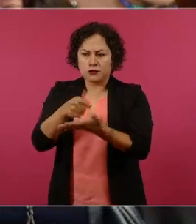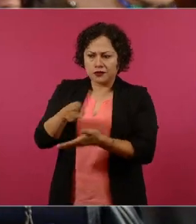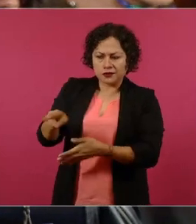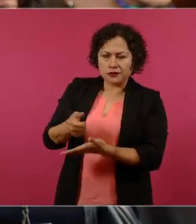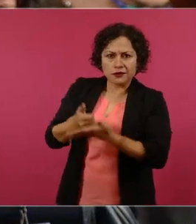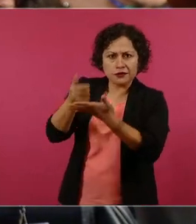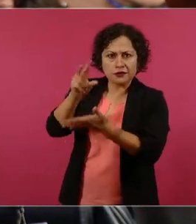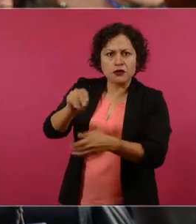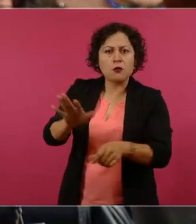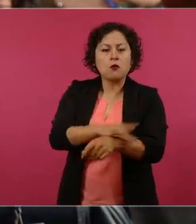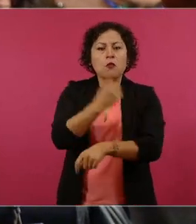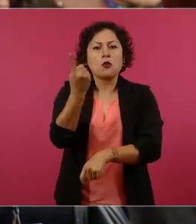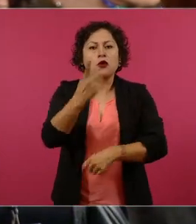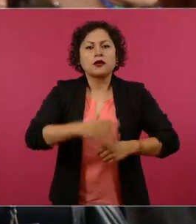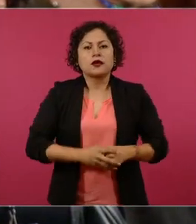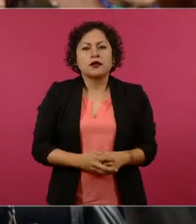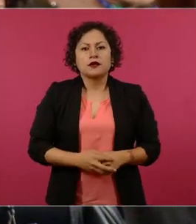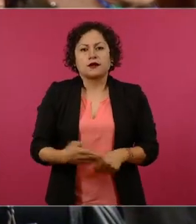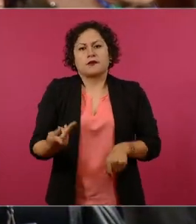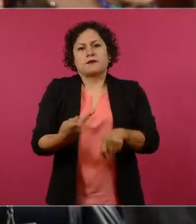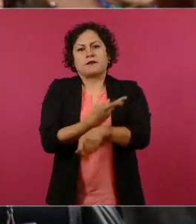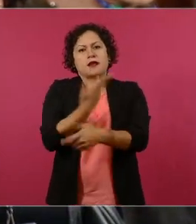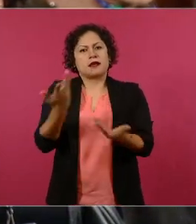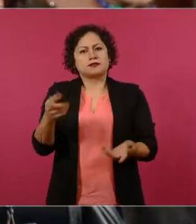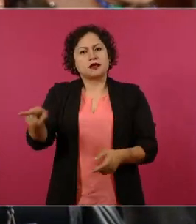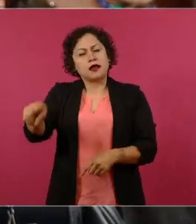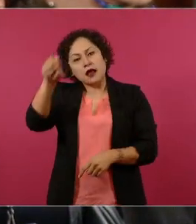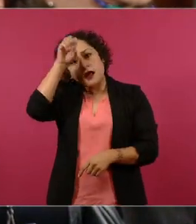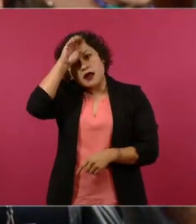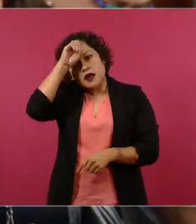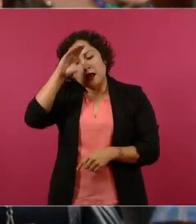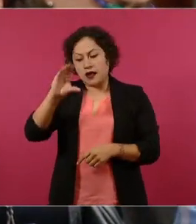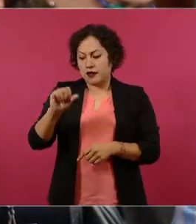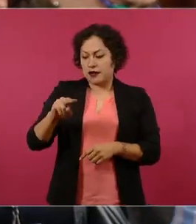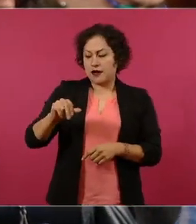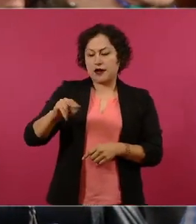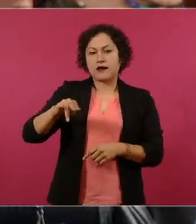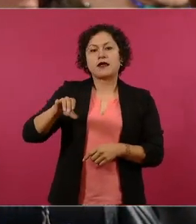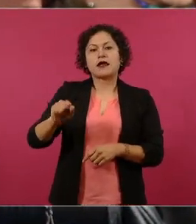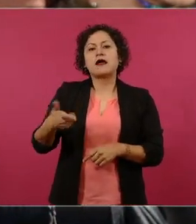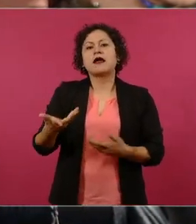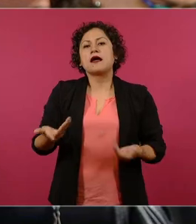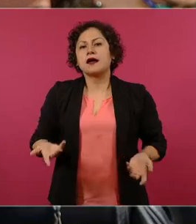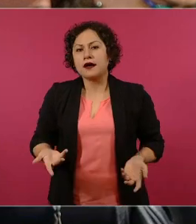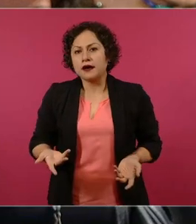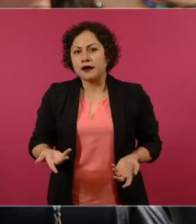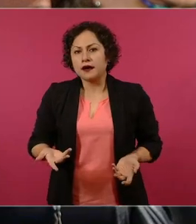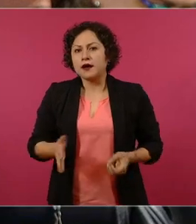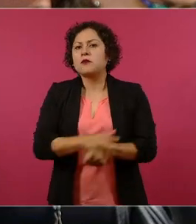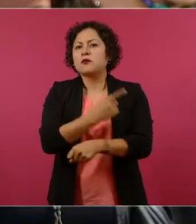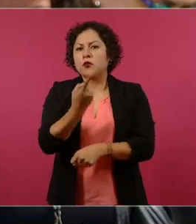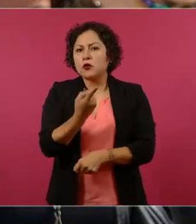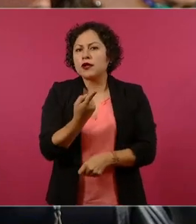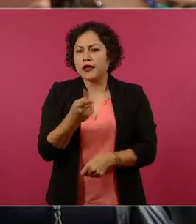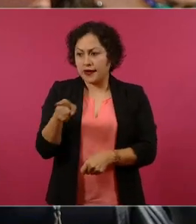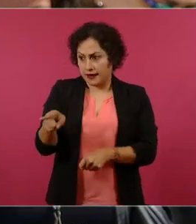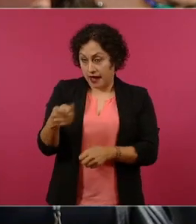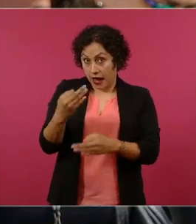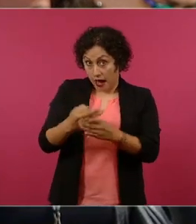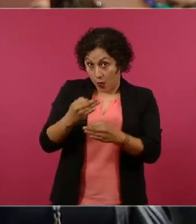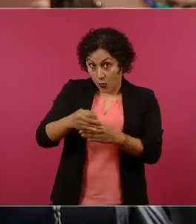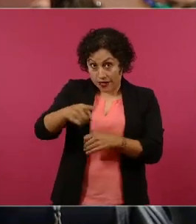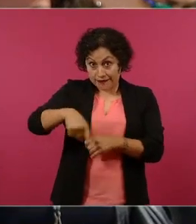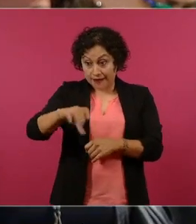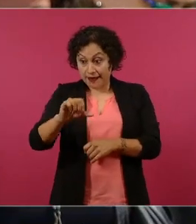qué Qué ha pasado con los Mineros de Cananea que sabe por qué están aceptando un trato hoy los Mineros de Cananea y que tengo